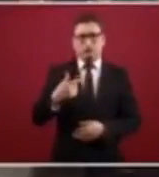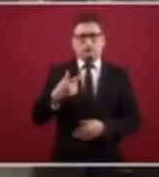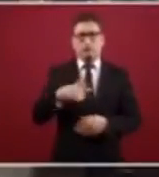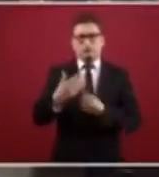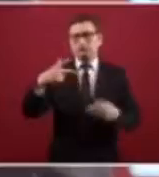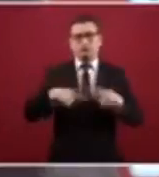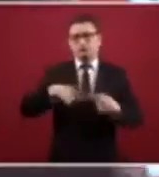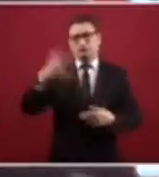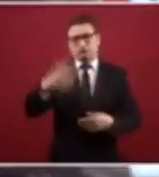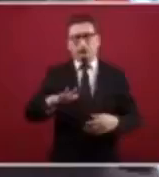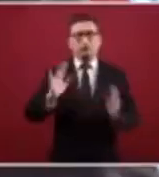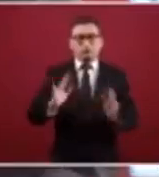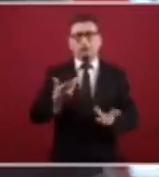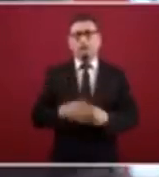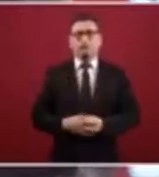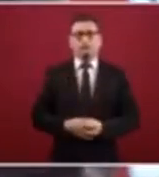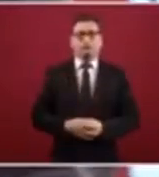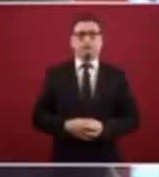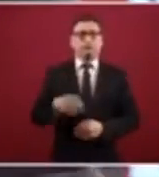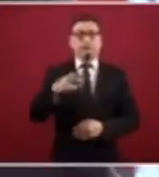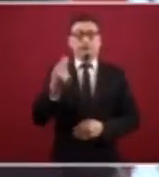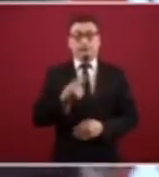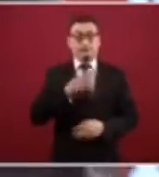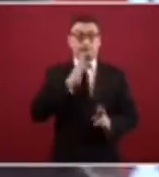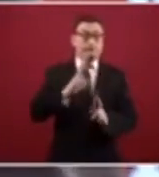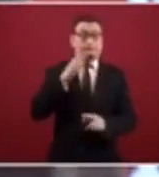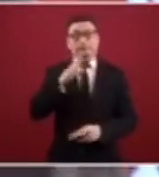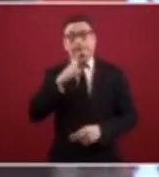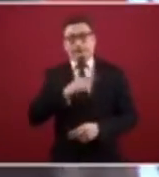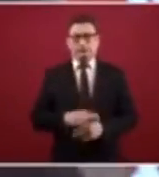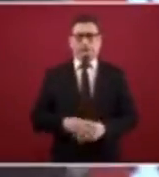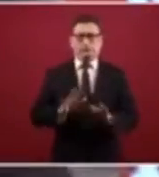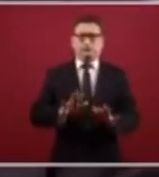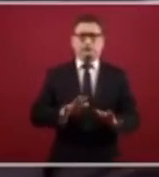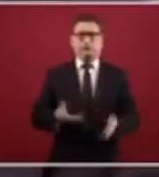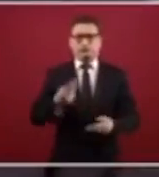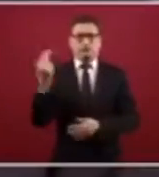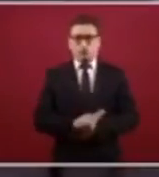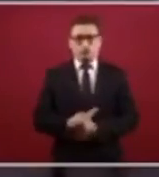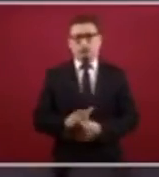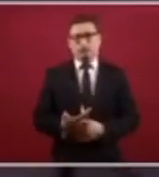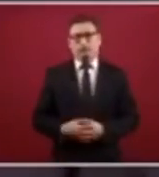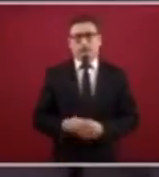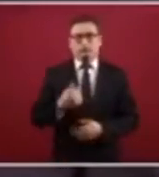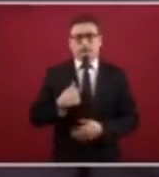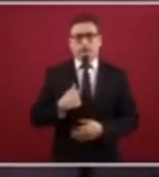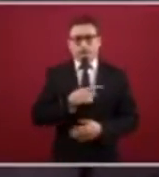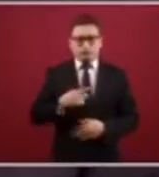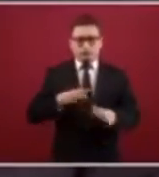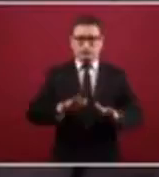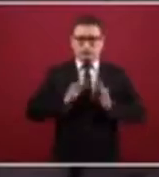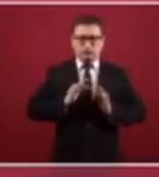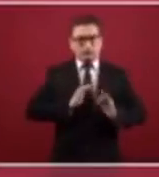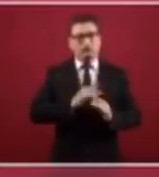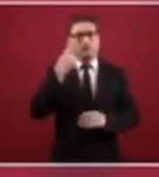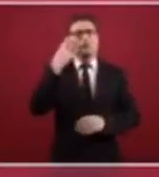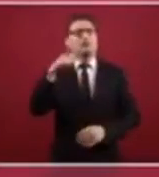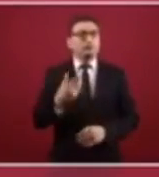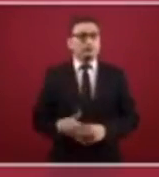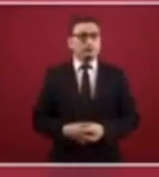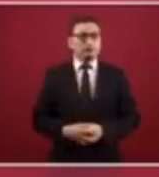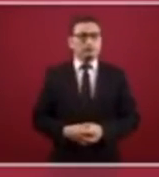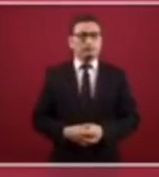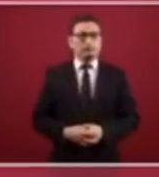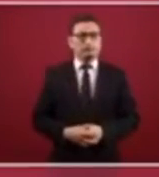de la terna. No es un asunto que amerite resolverse pronto. Además, debo de tomarme mi tiempo para